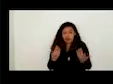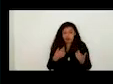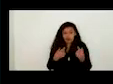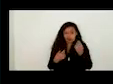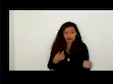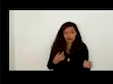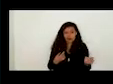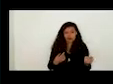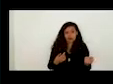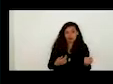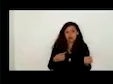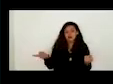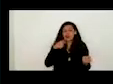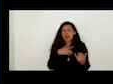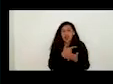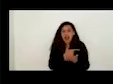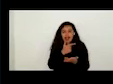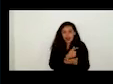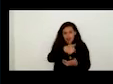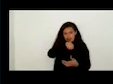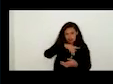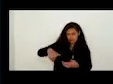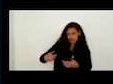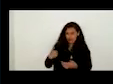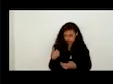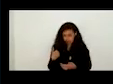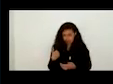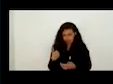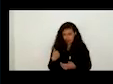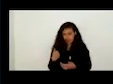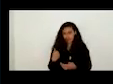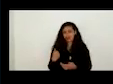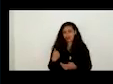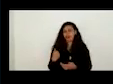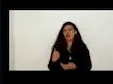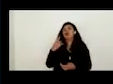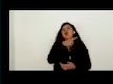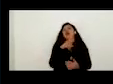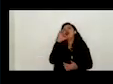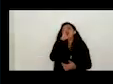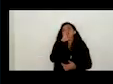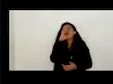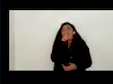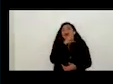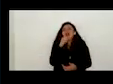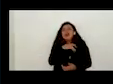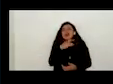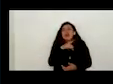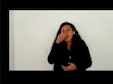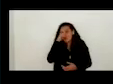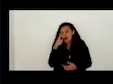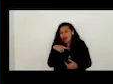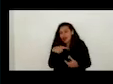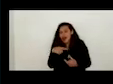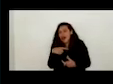esa grasita que guardan les mantiene realmente calientes y son un aislante corporal para evitar